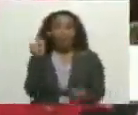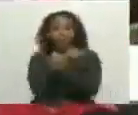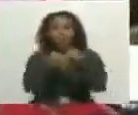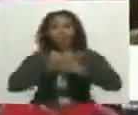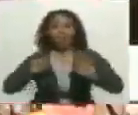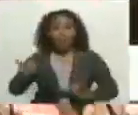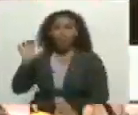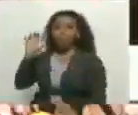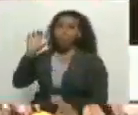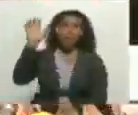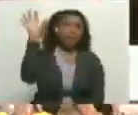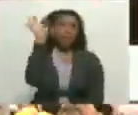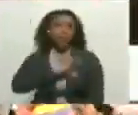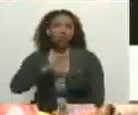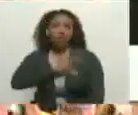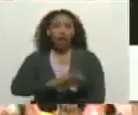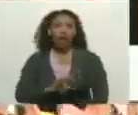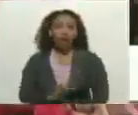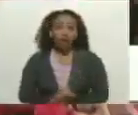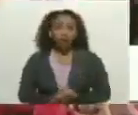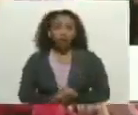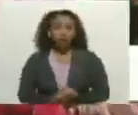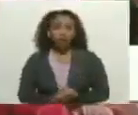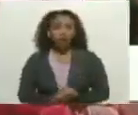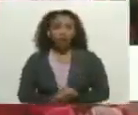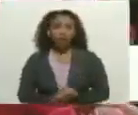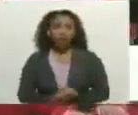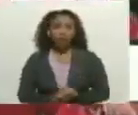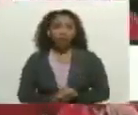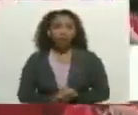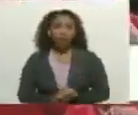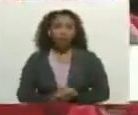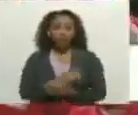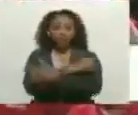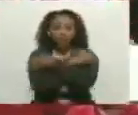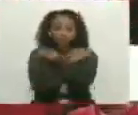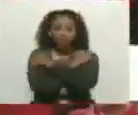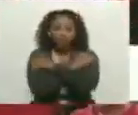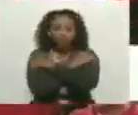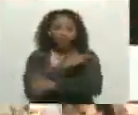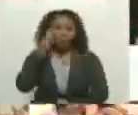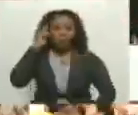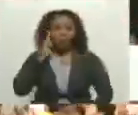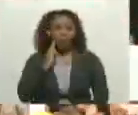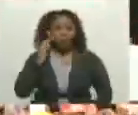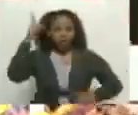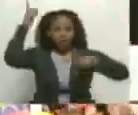¡Independencia y patria socialista! Un abrazo bolivariano chavista.